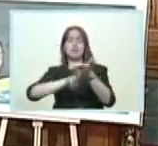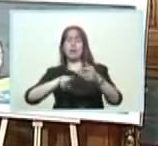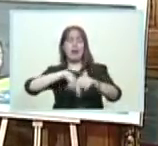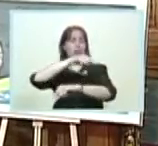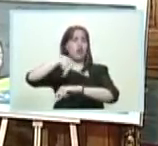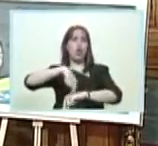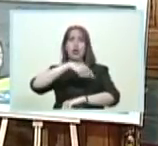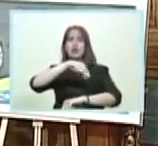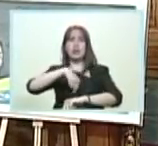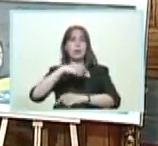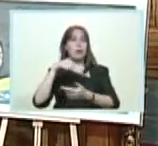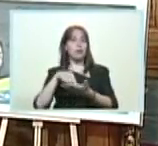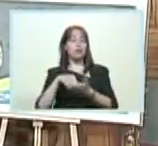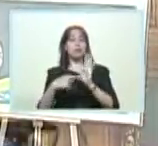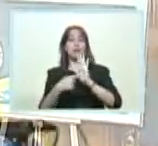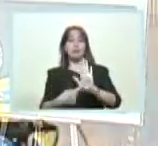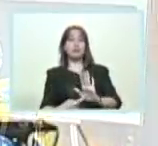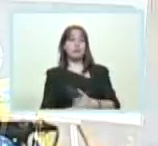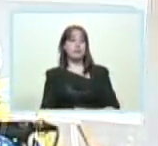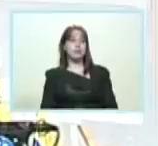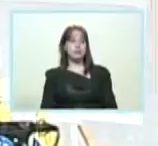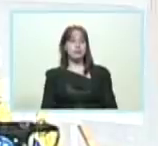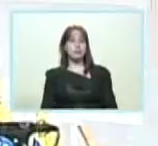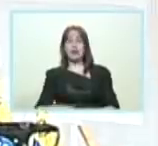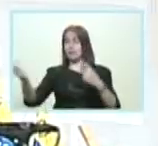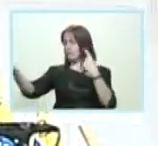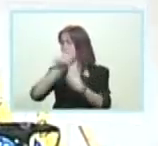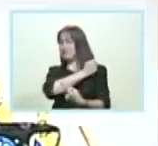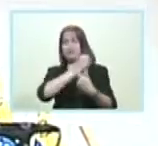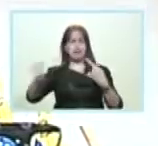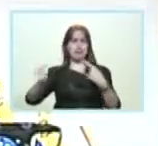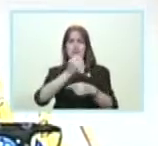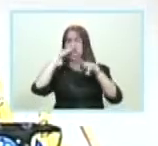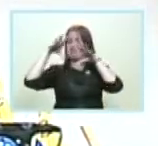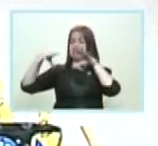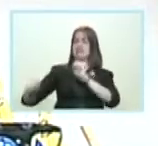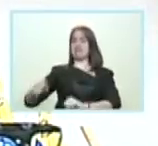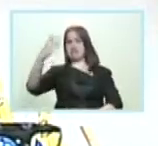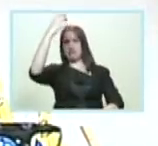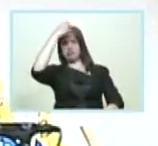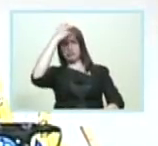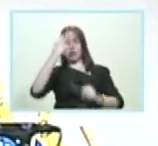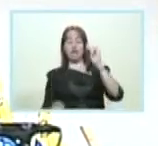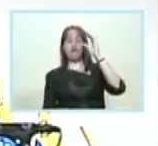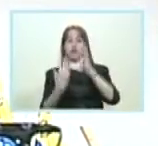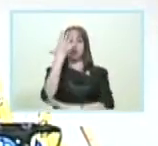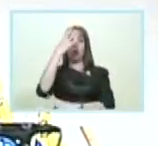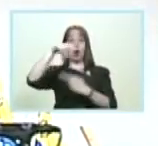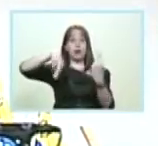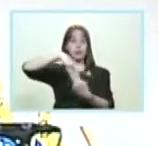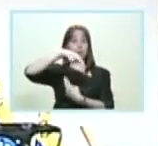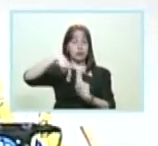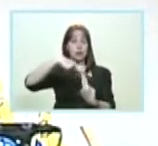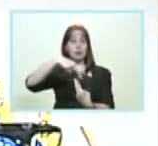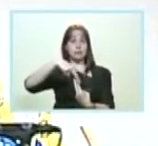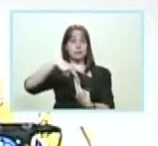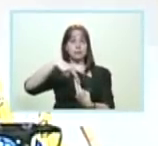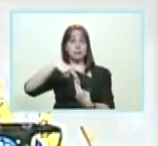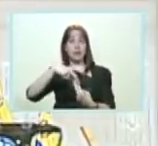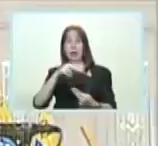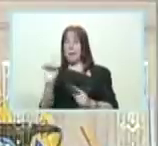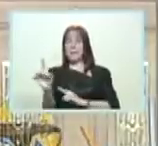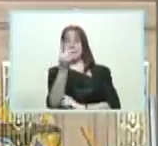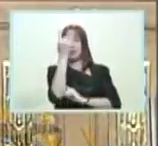tiempos. La que abolió la monarquía y fundó la república. La